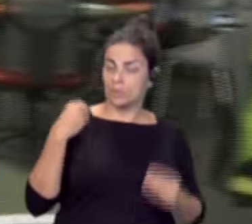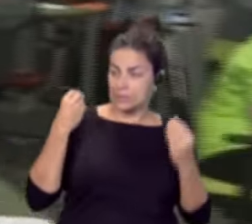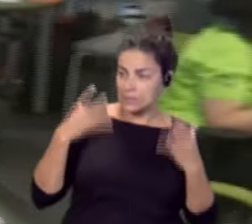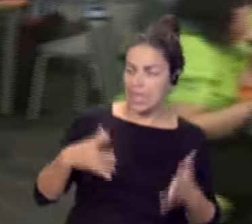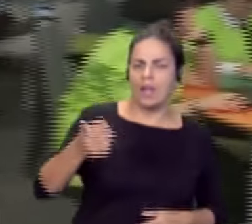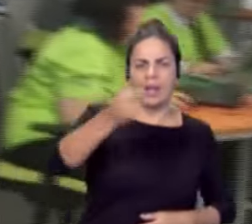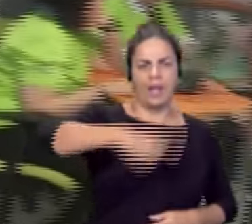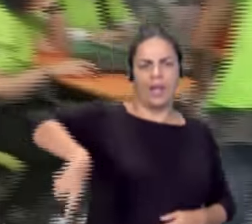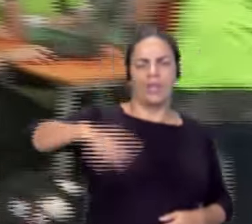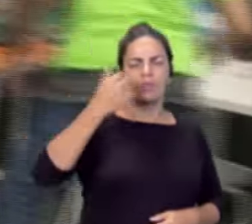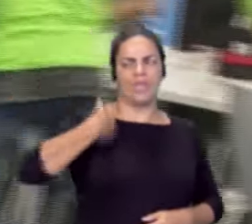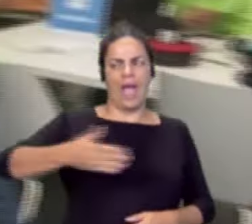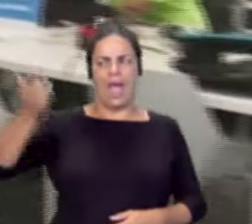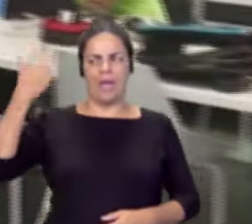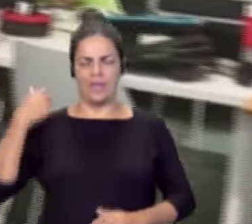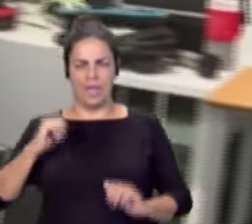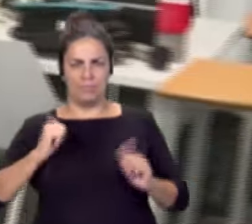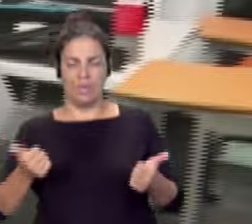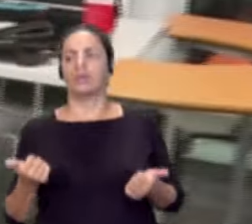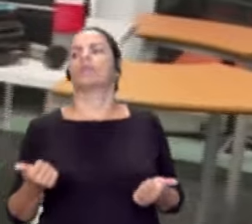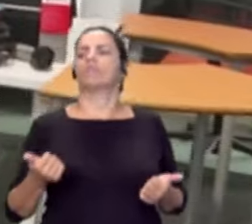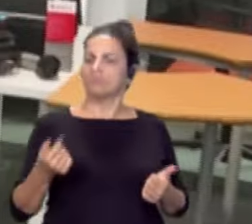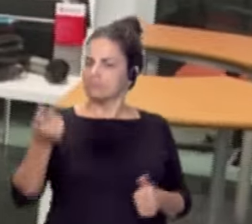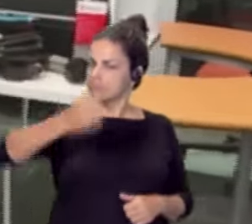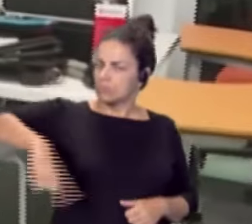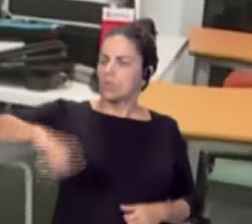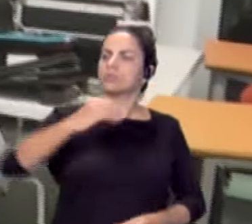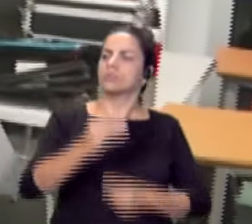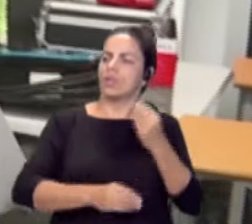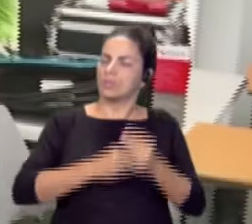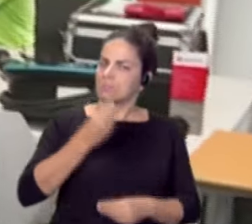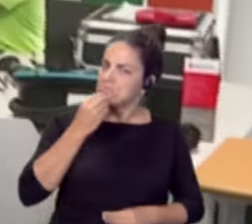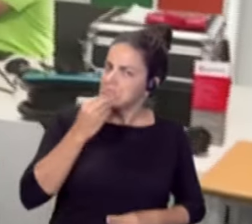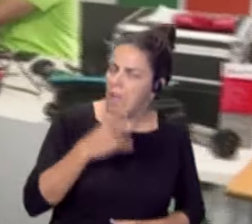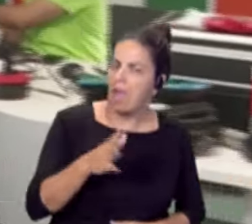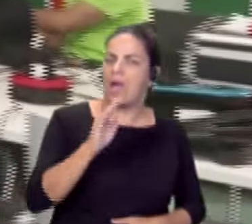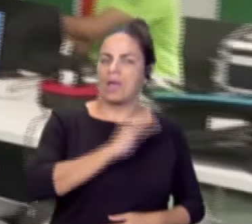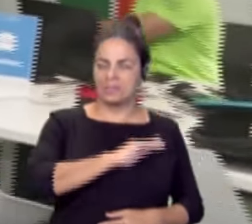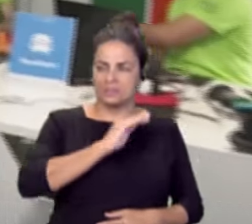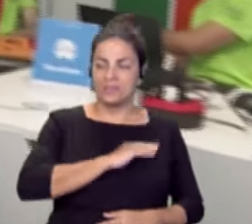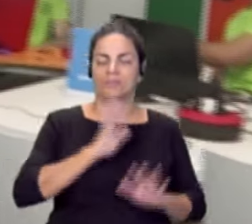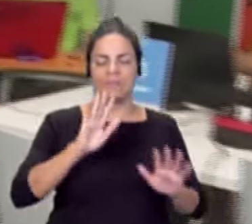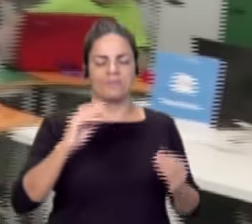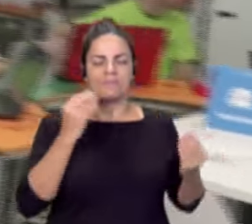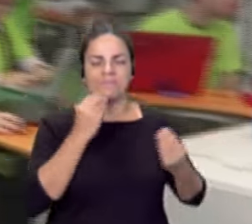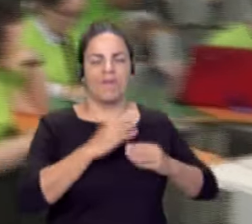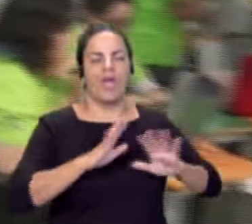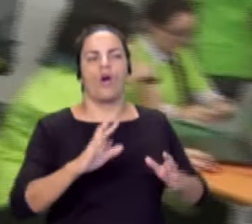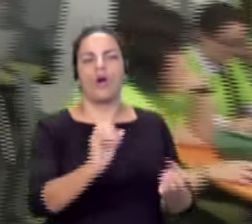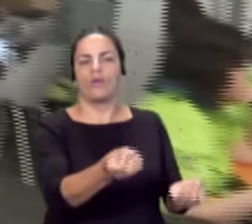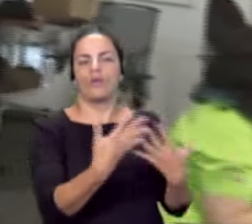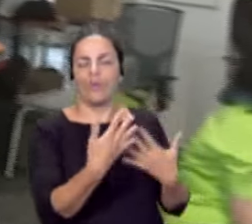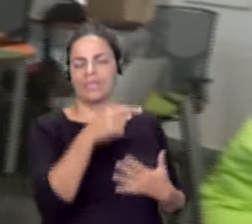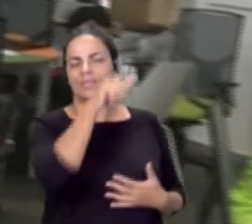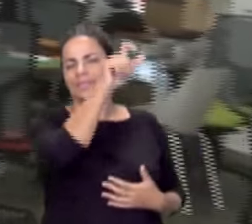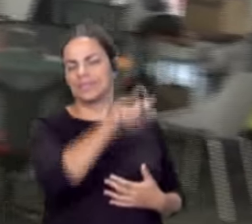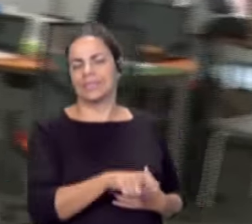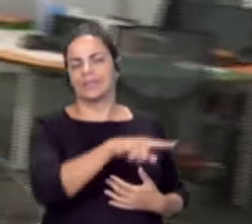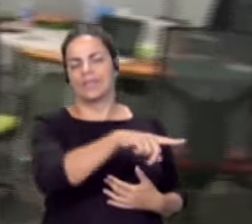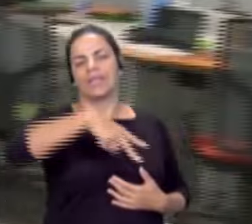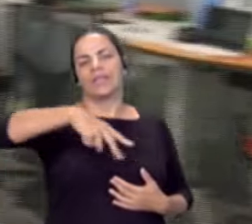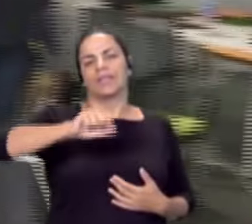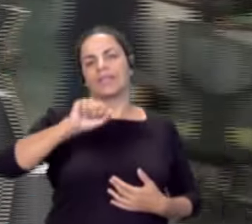ayer y tenemos que decir que lo están haciendo bastante, bastante bien. Pero mejor que nos lo cuente está con nosotros Naira